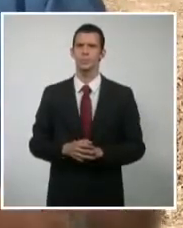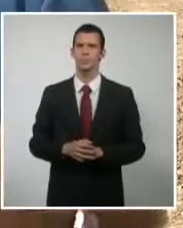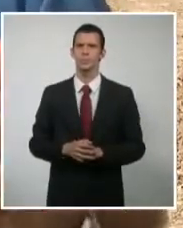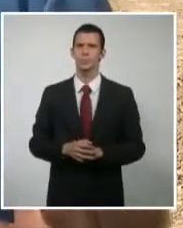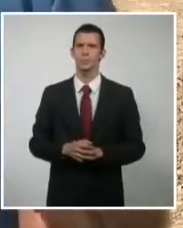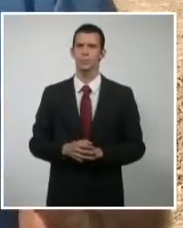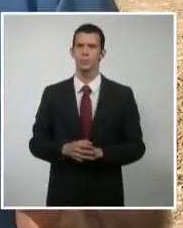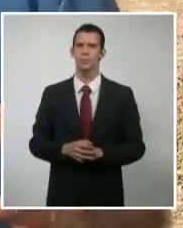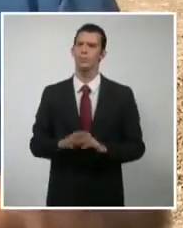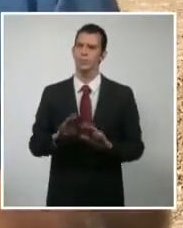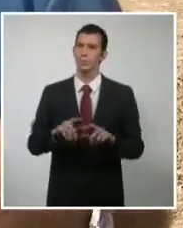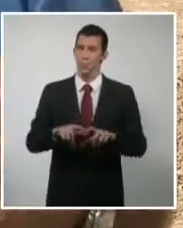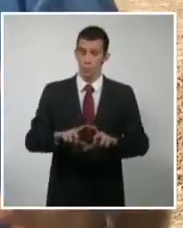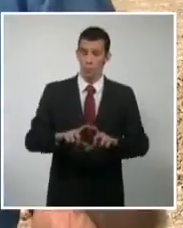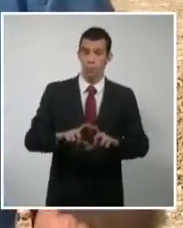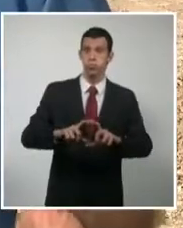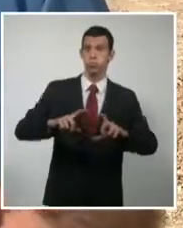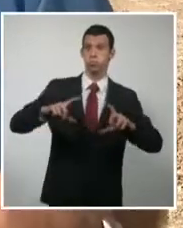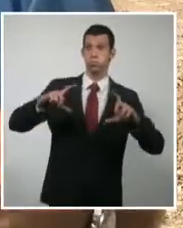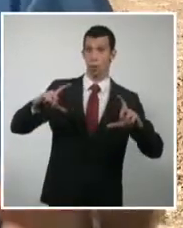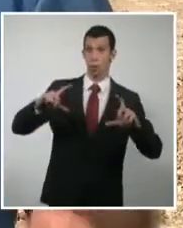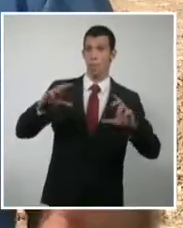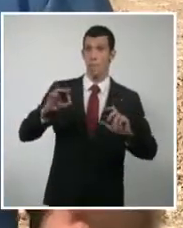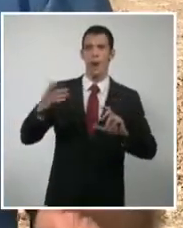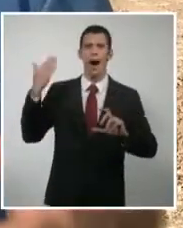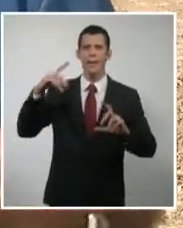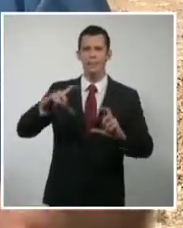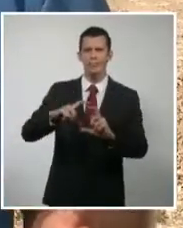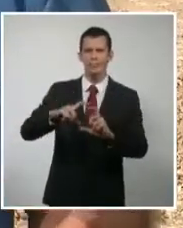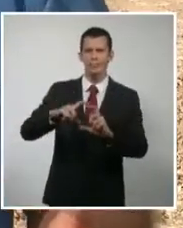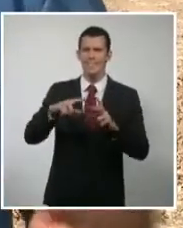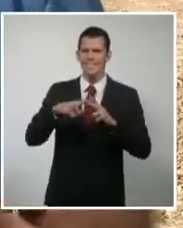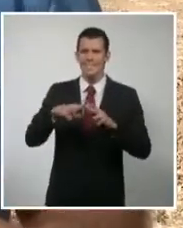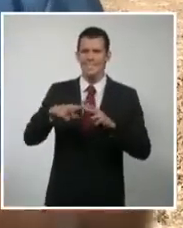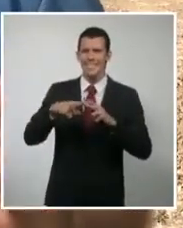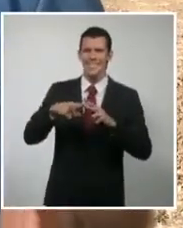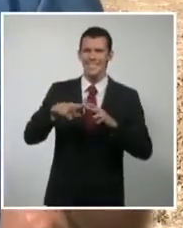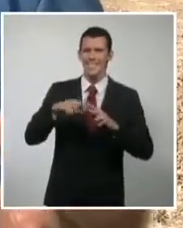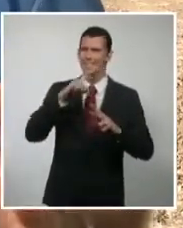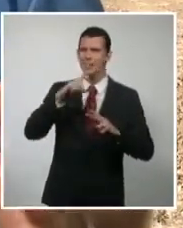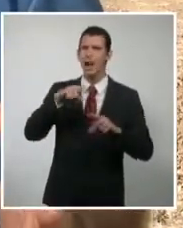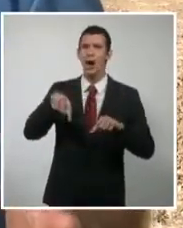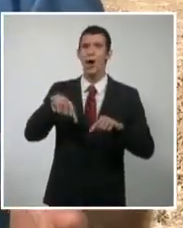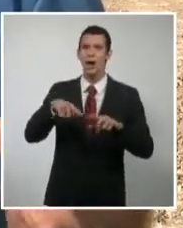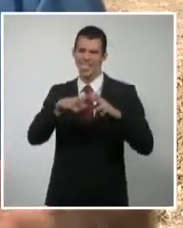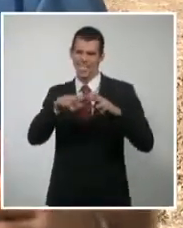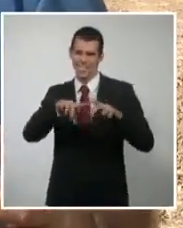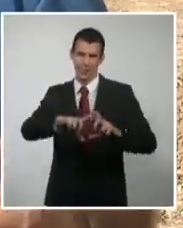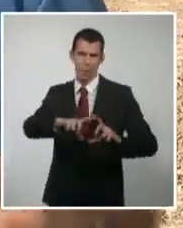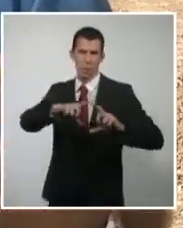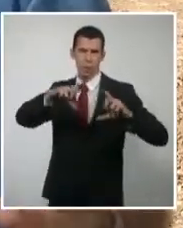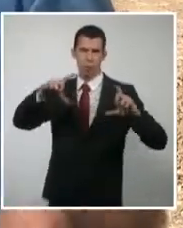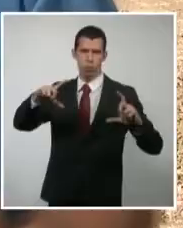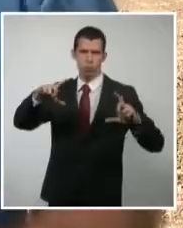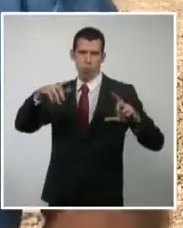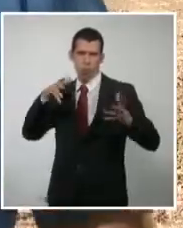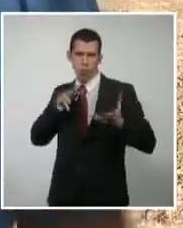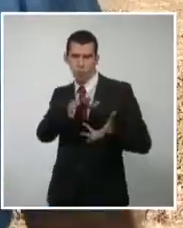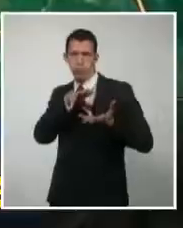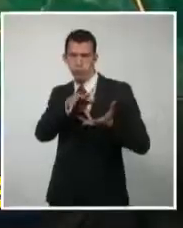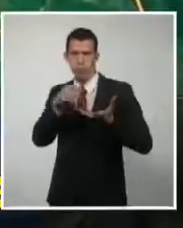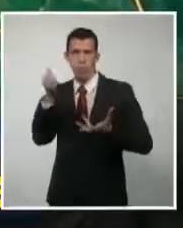vamos a ganar en mayor cantidad de agua, va a tener mucha menos pérdida, y por supuesto el municipio de Marianao va a sentir el efecto